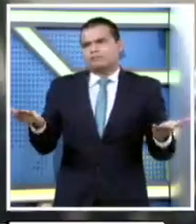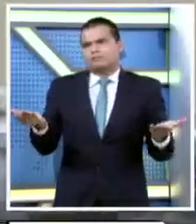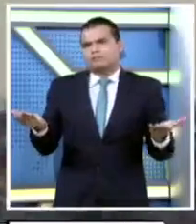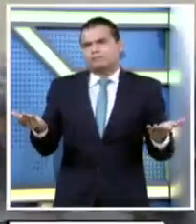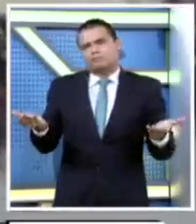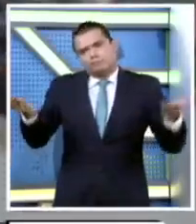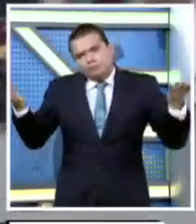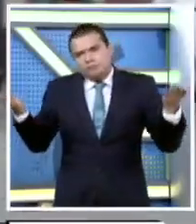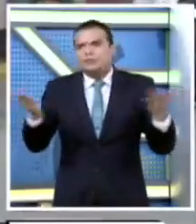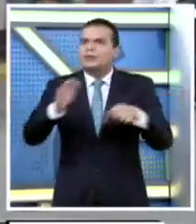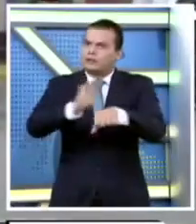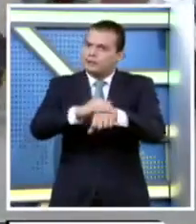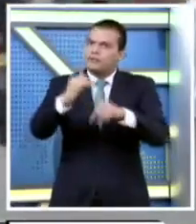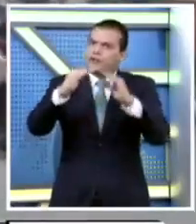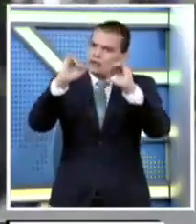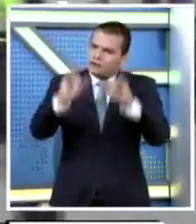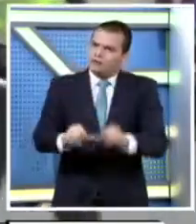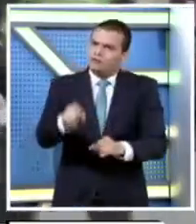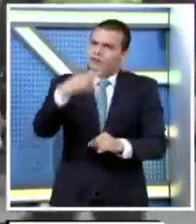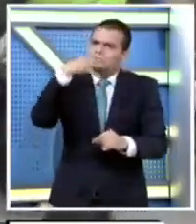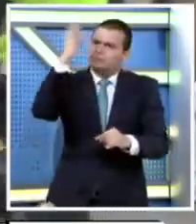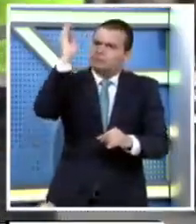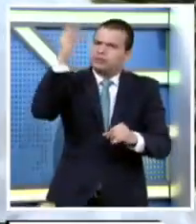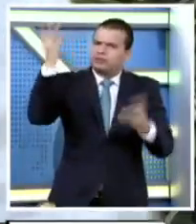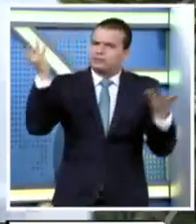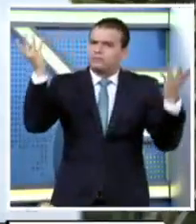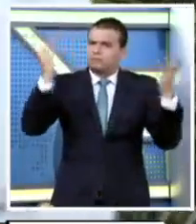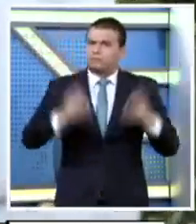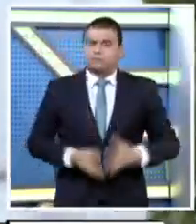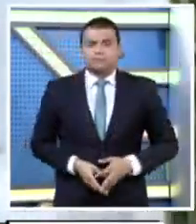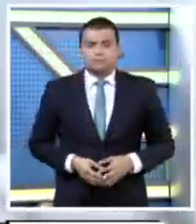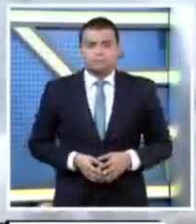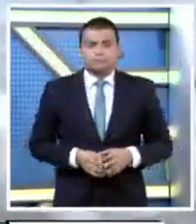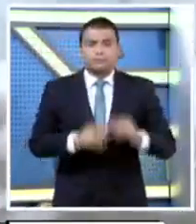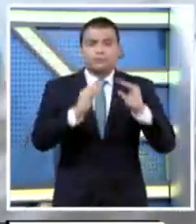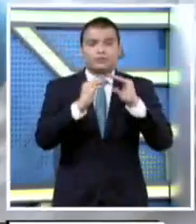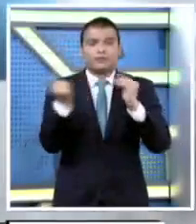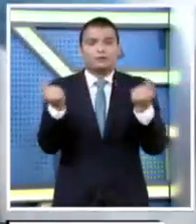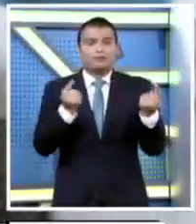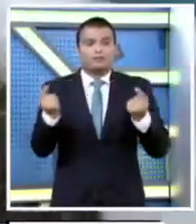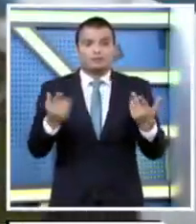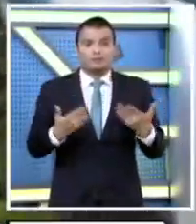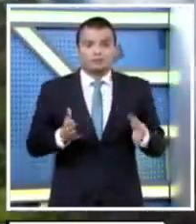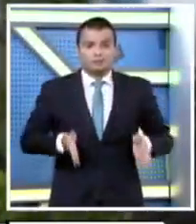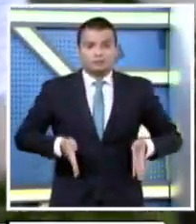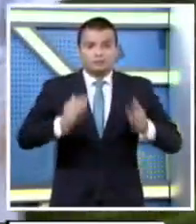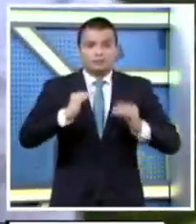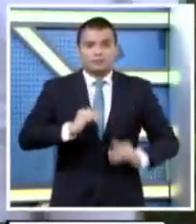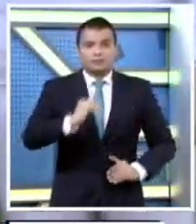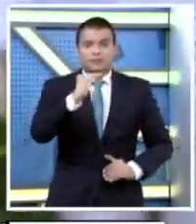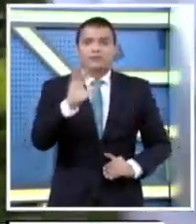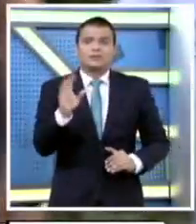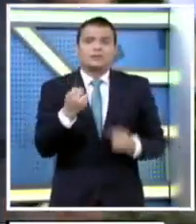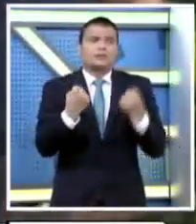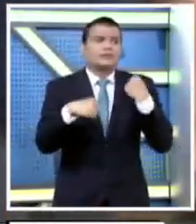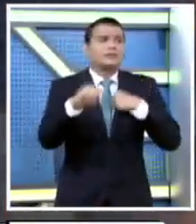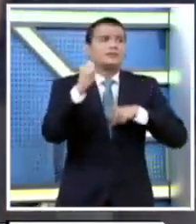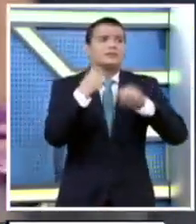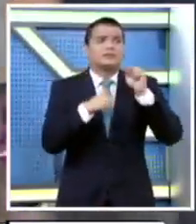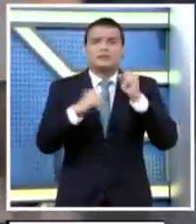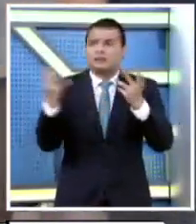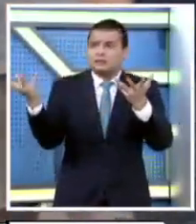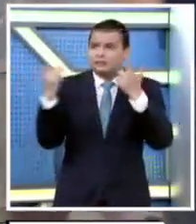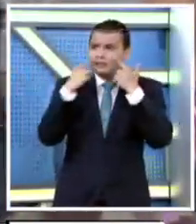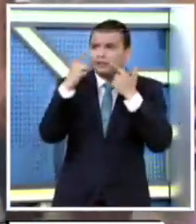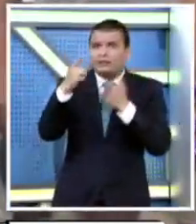atienda las medidas sanitarias que se le han, digamos, impuesto. Los vecinos de la unidad de apartamentos hoy se sienten inseguros tras haberse enterado